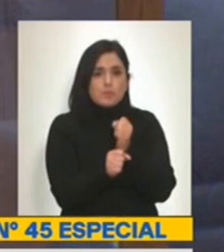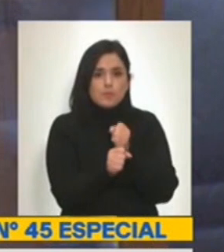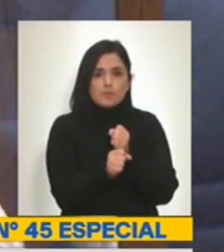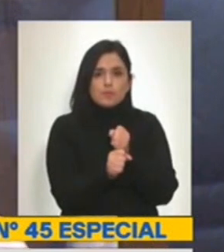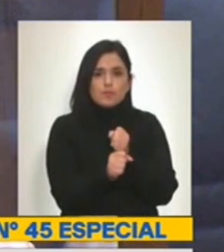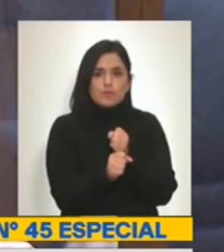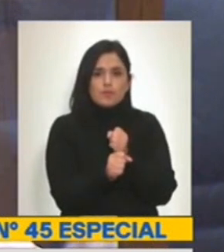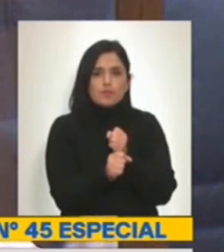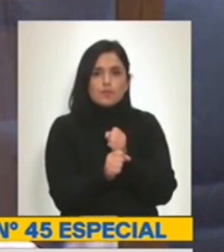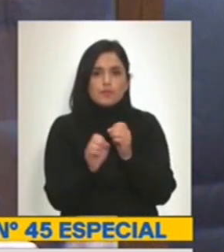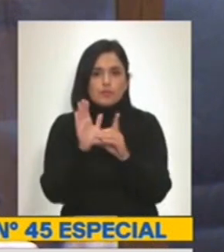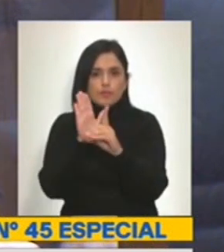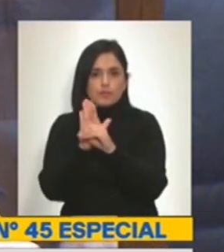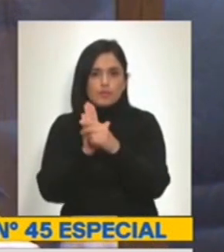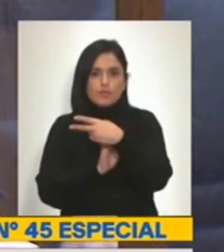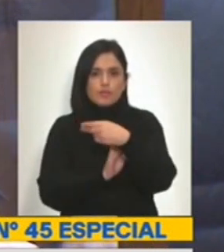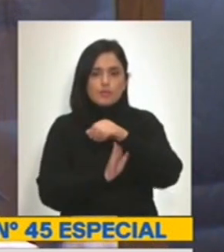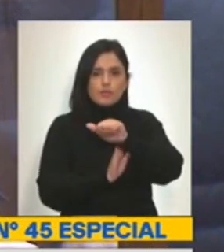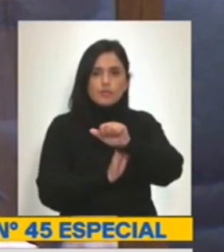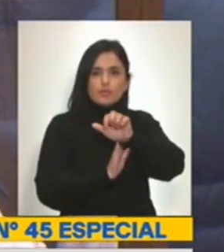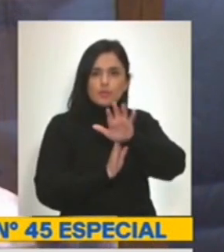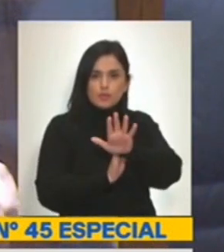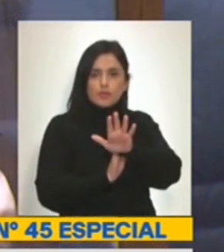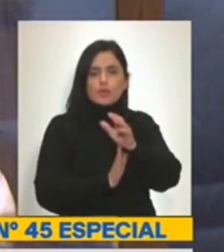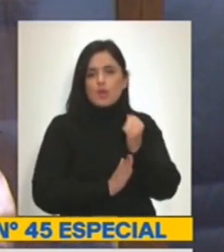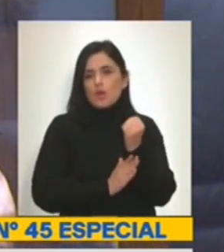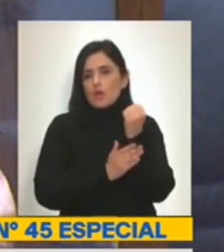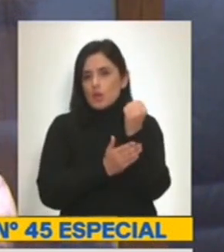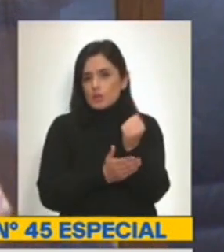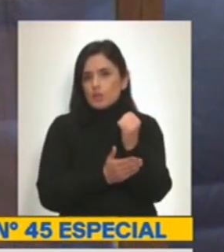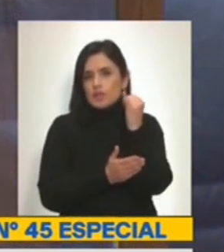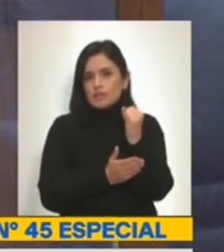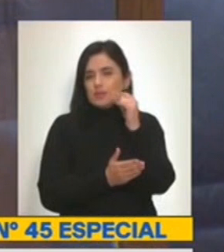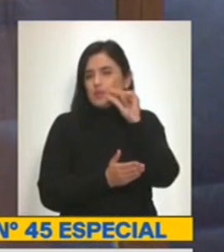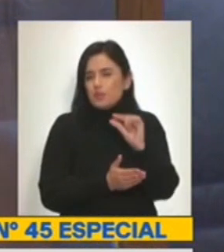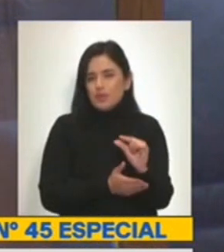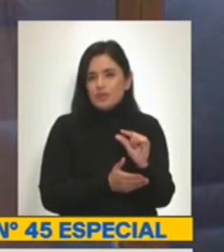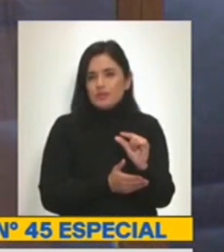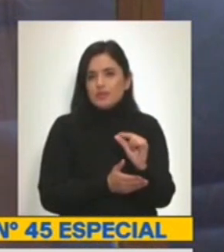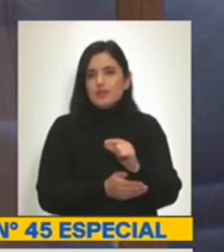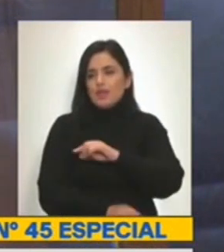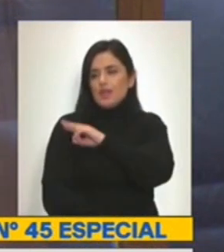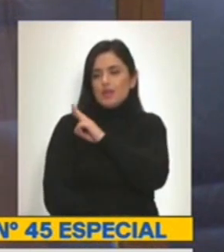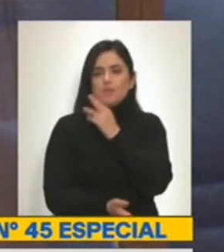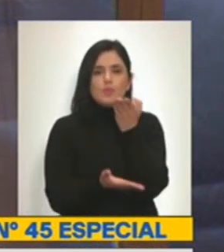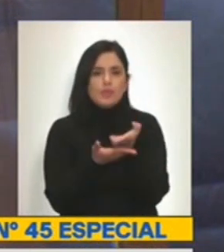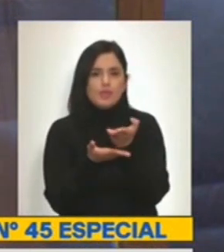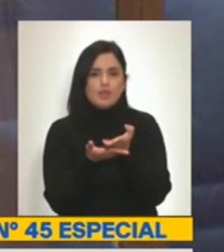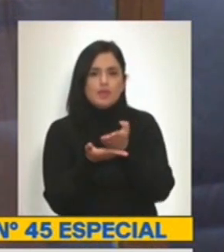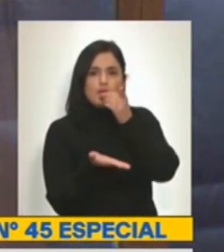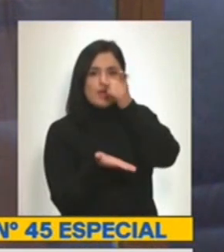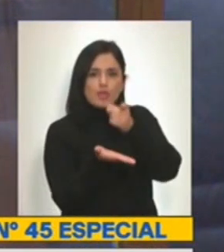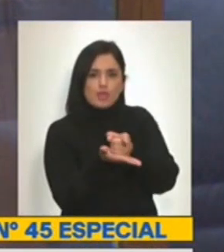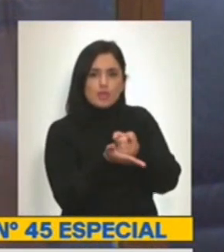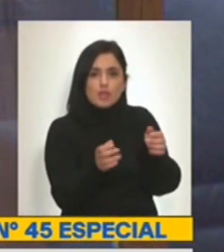realizar. Y el decreto 265, si bien es cierto, es una ayuda demasiado menor. Nosotros en el norte hemos pedido que se pueda decretar, al igual